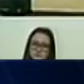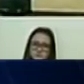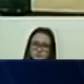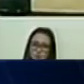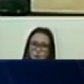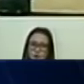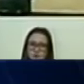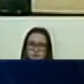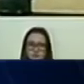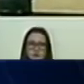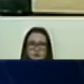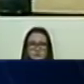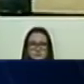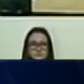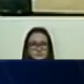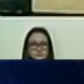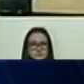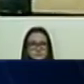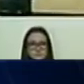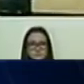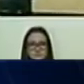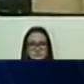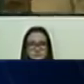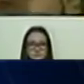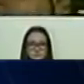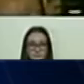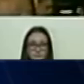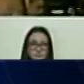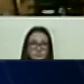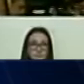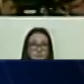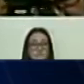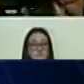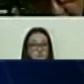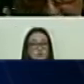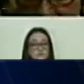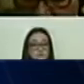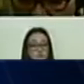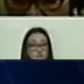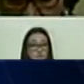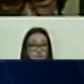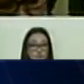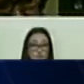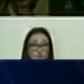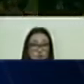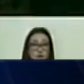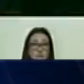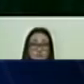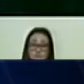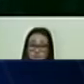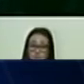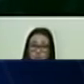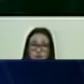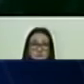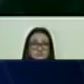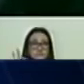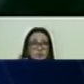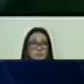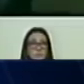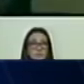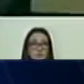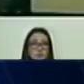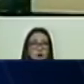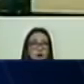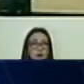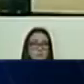tema. Venezuela va a votar en el primer cuatrimestre, Venezuela va a elegir el 22 de abril